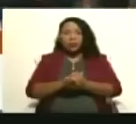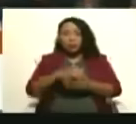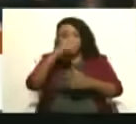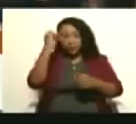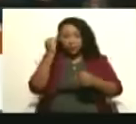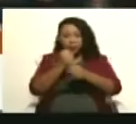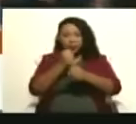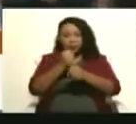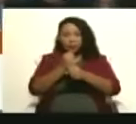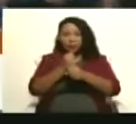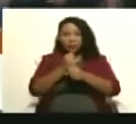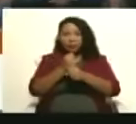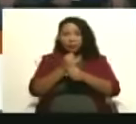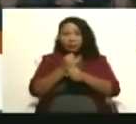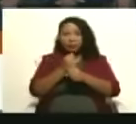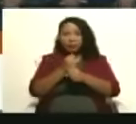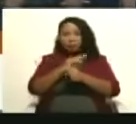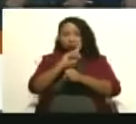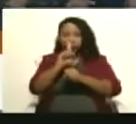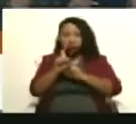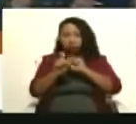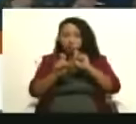República Referendo Consultivo